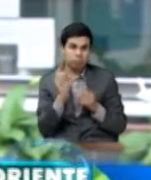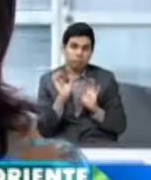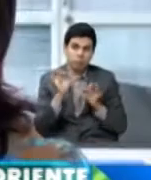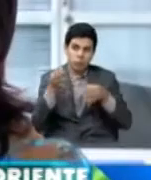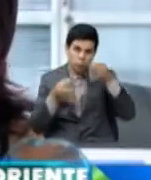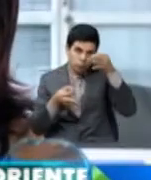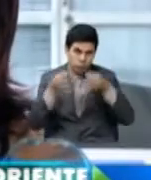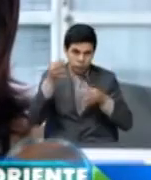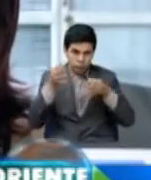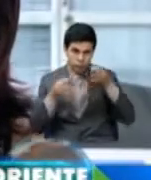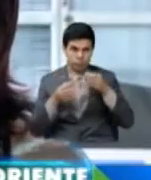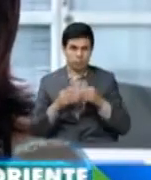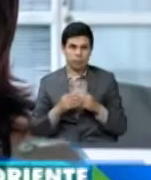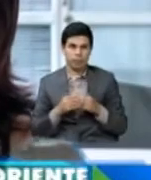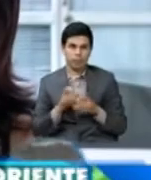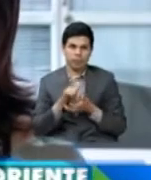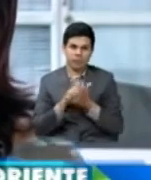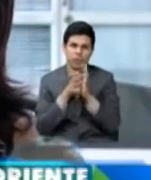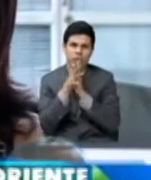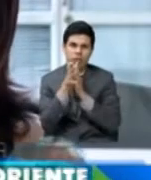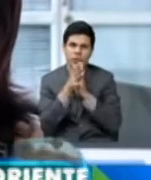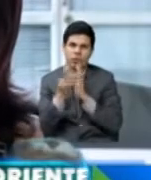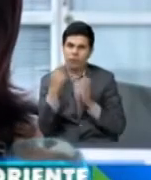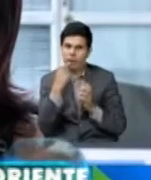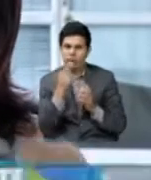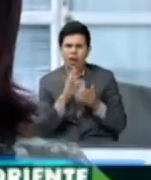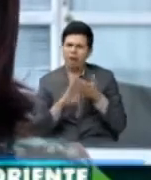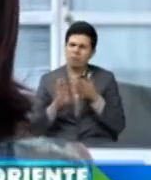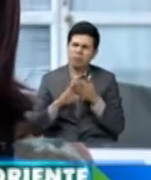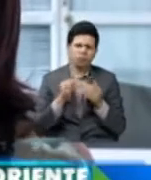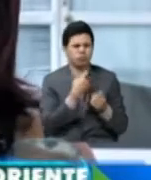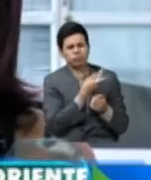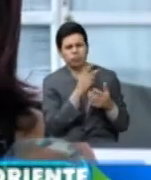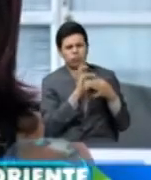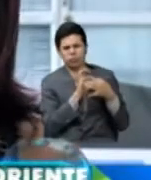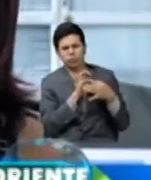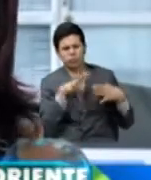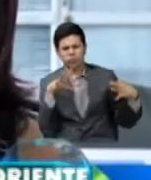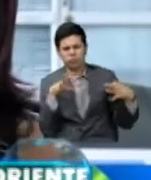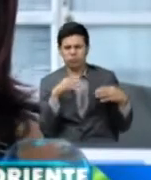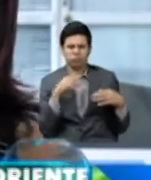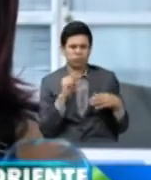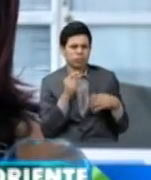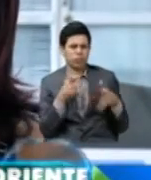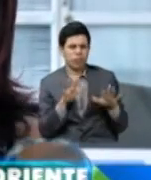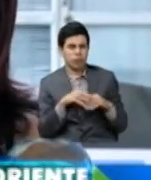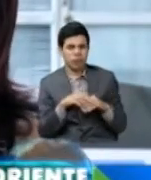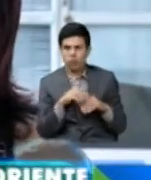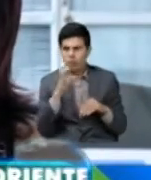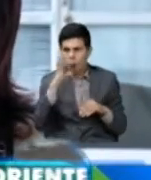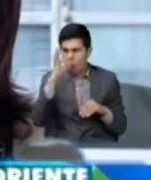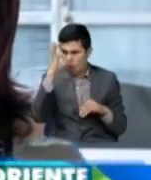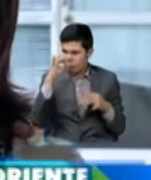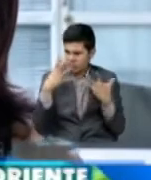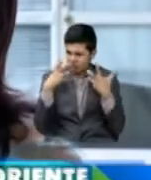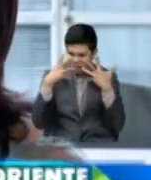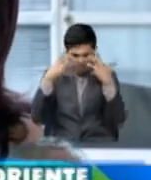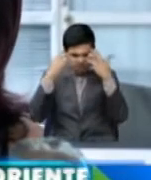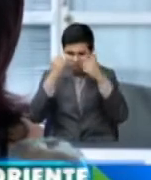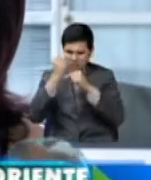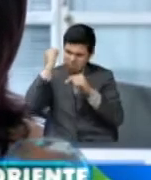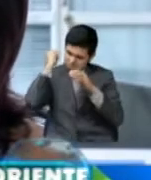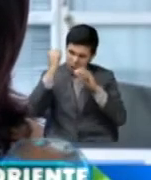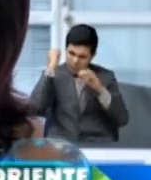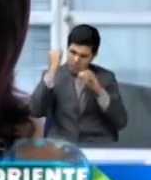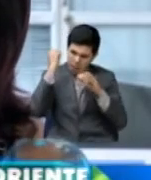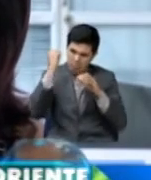justicia. Y ella simplemente le dijo a él que no quería seguir. Y él pasó a seguir, simplemente tomó un cuchillo y le pegó 6